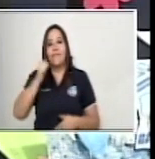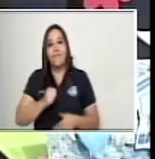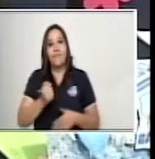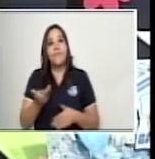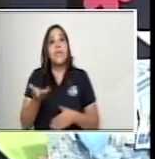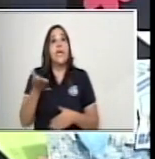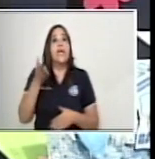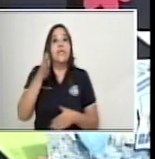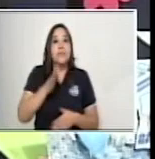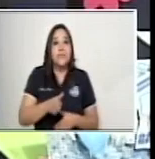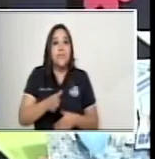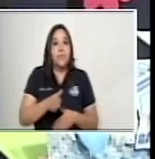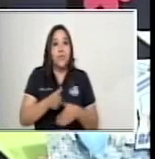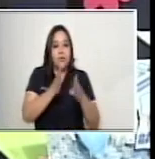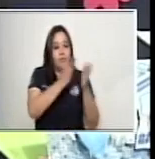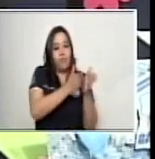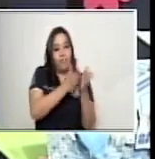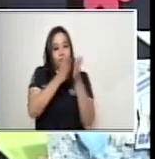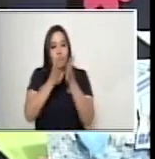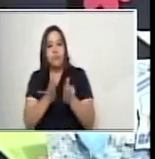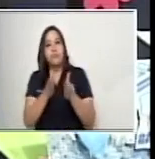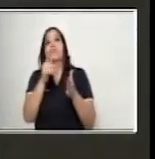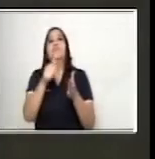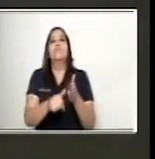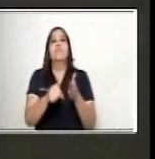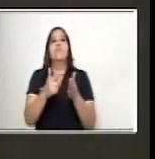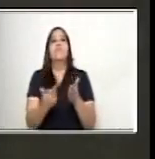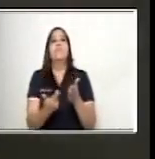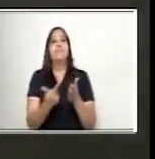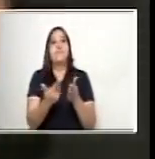seguimos, o el proceso sigue,